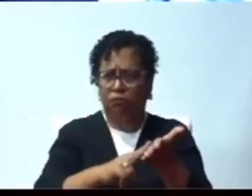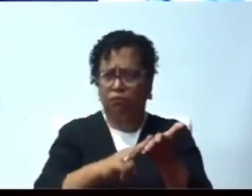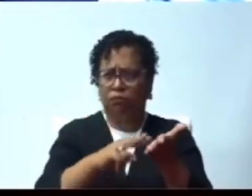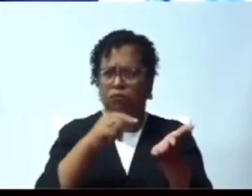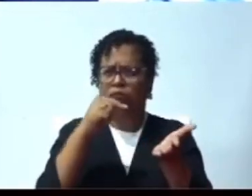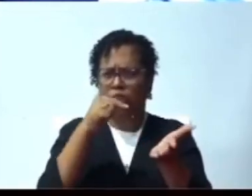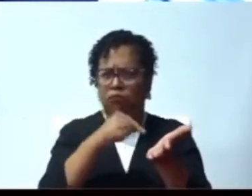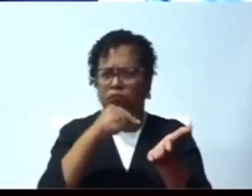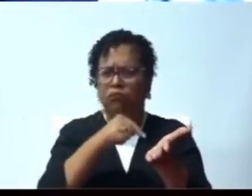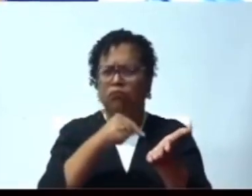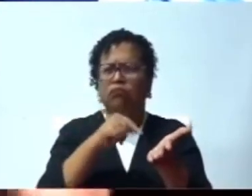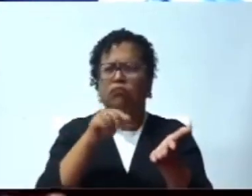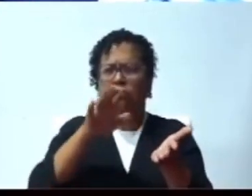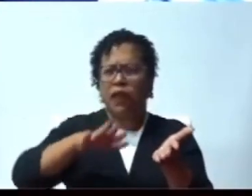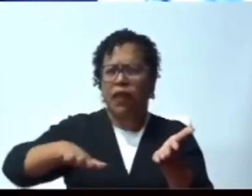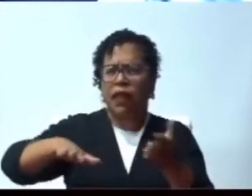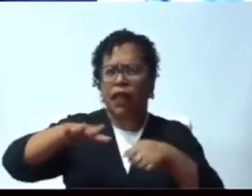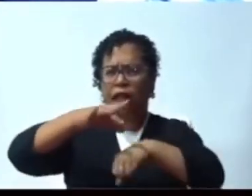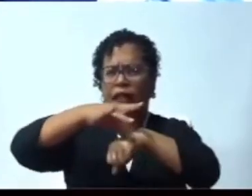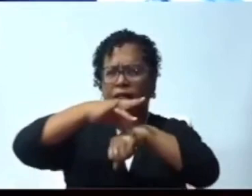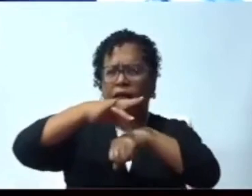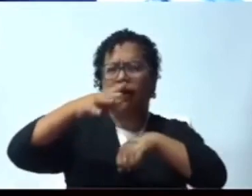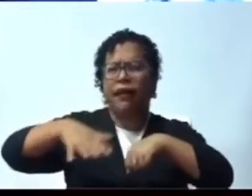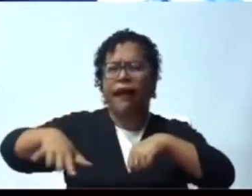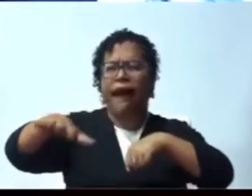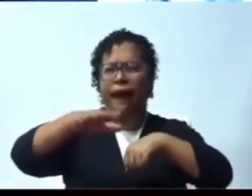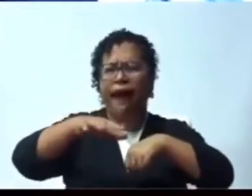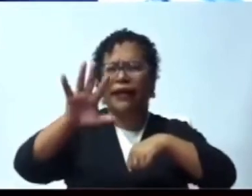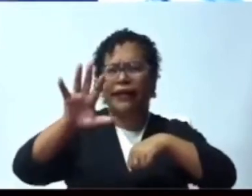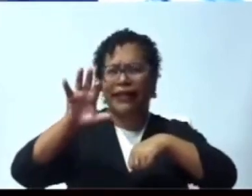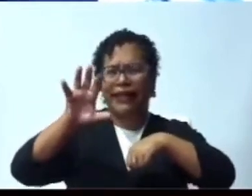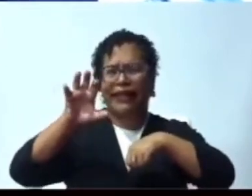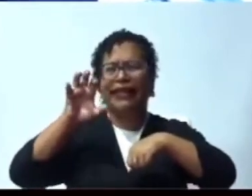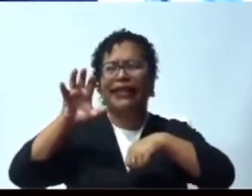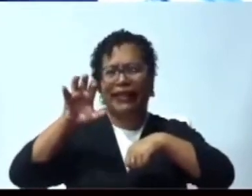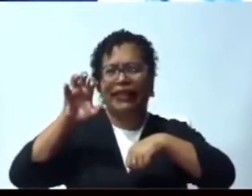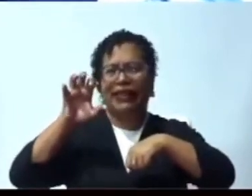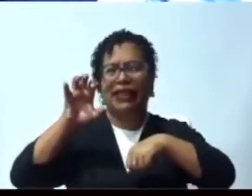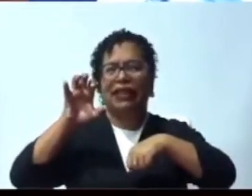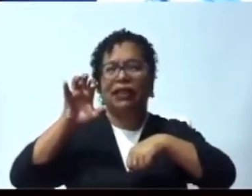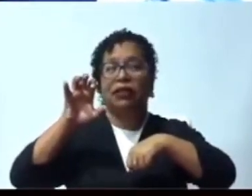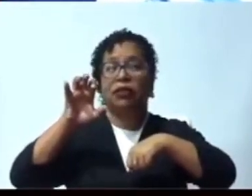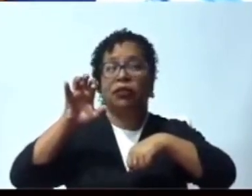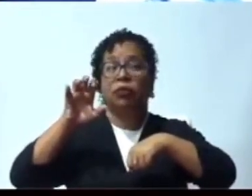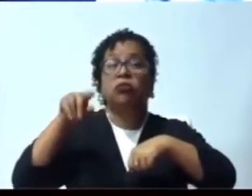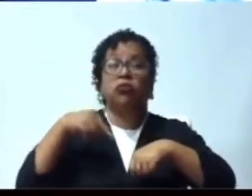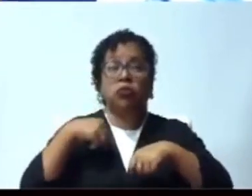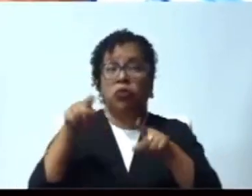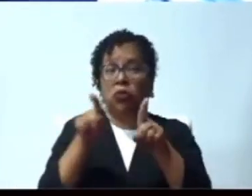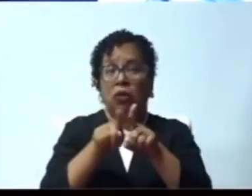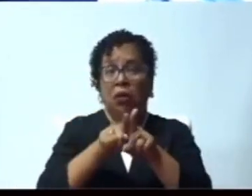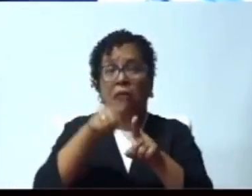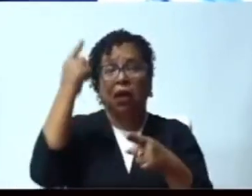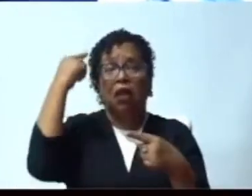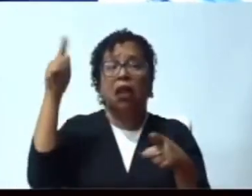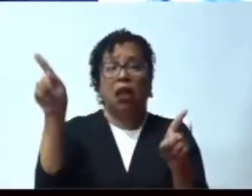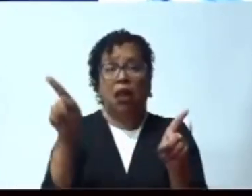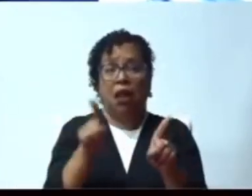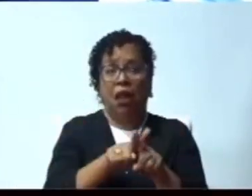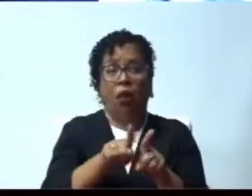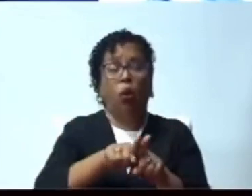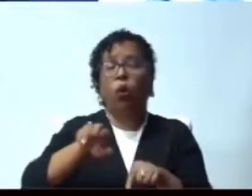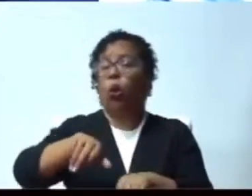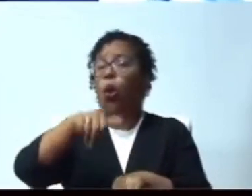metros, yo también estoy de acuerdo que aprobemos los contratos que pasan de ahí, que cumplan con las normativas, porque pudiéramos estar legislando